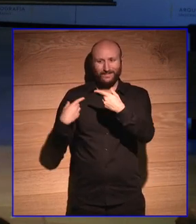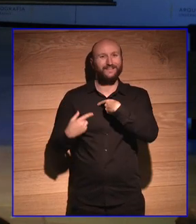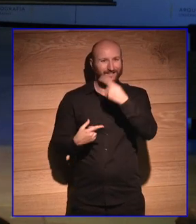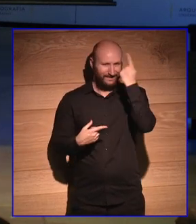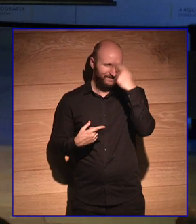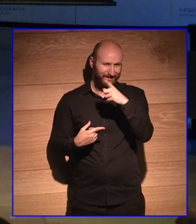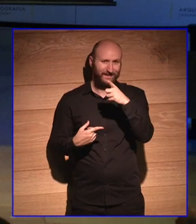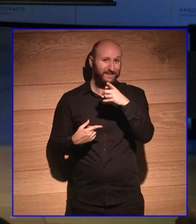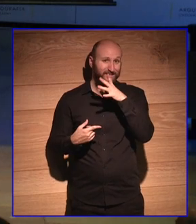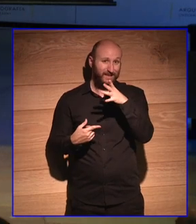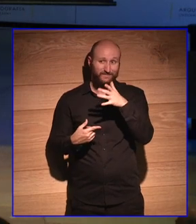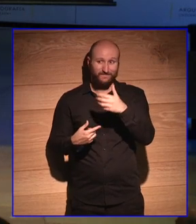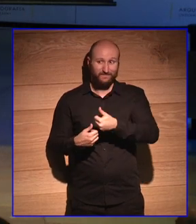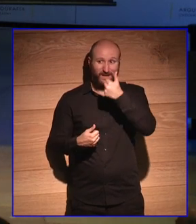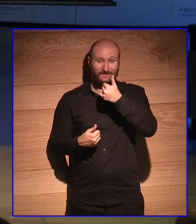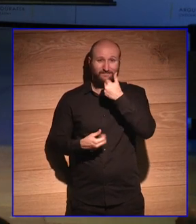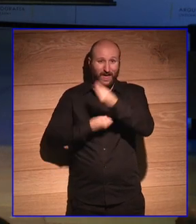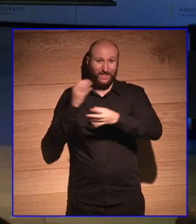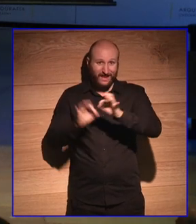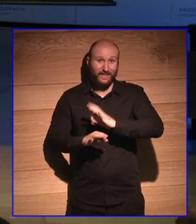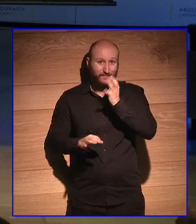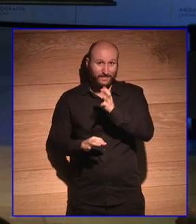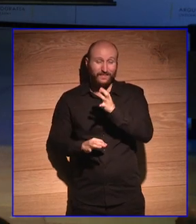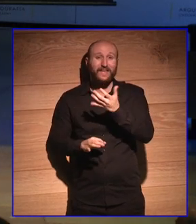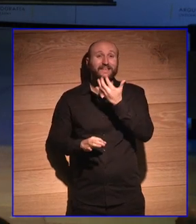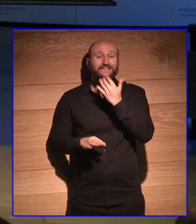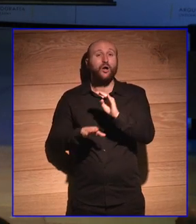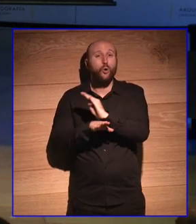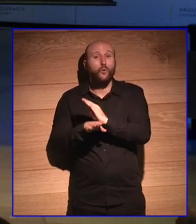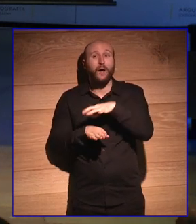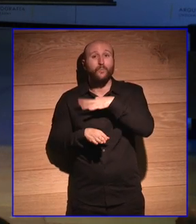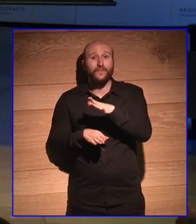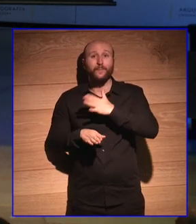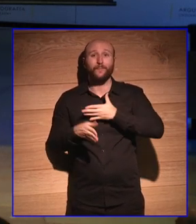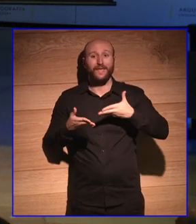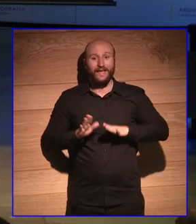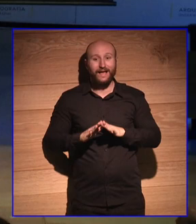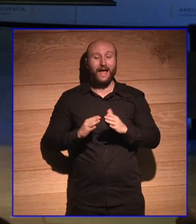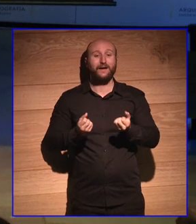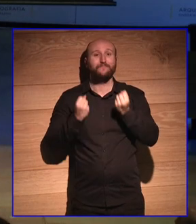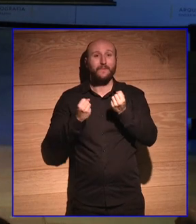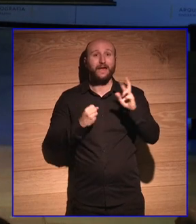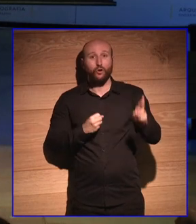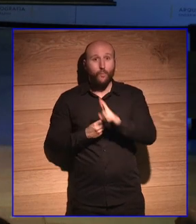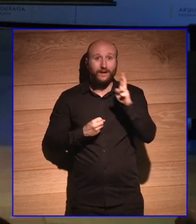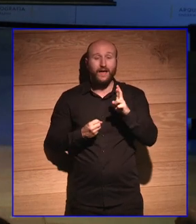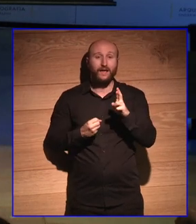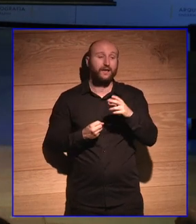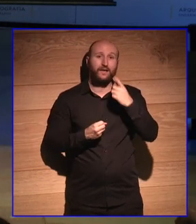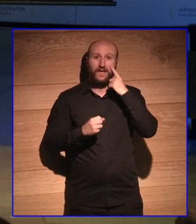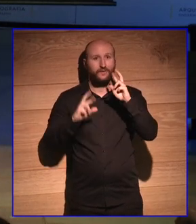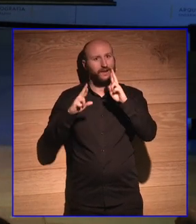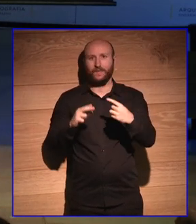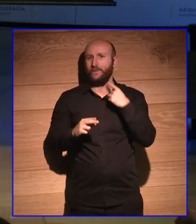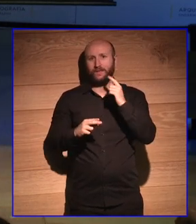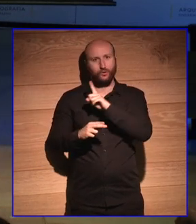que no se puede hacer nada verdad y si alguna vez hay algo que cura y mi hija se restablece no hay que perder la esperanza doctor usted